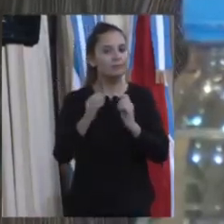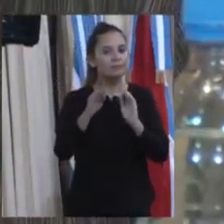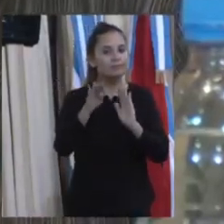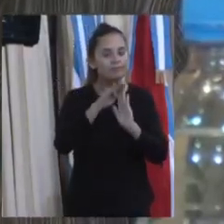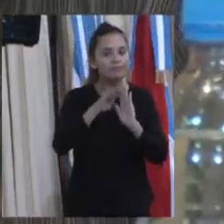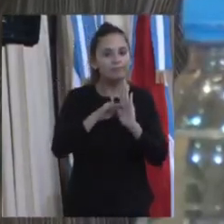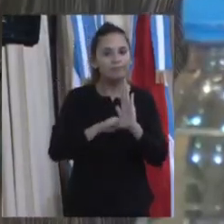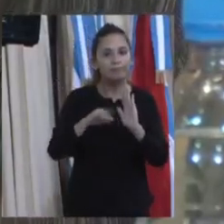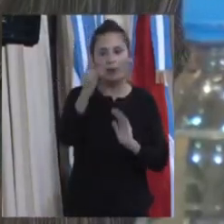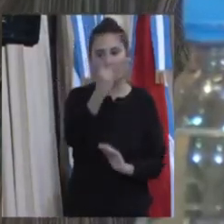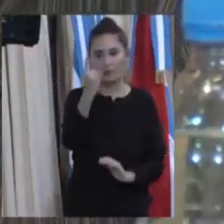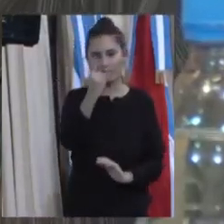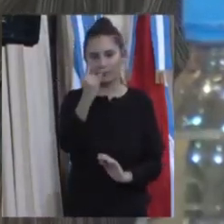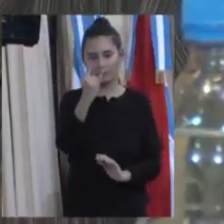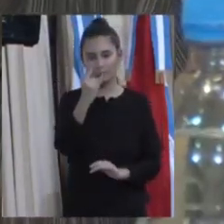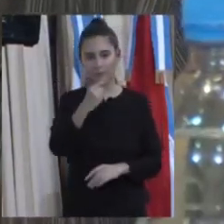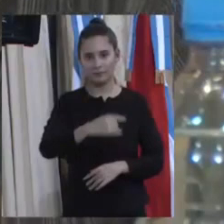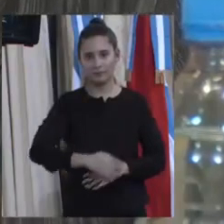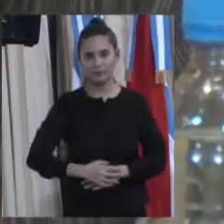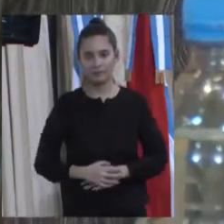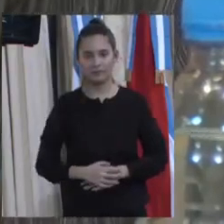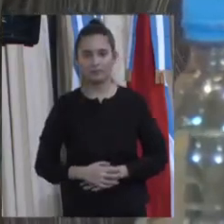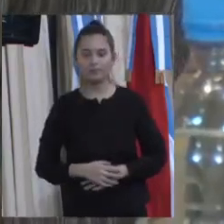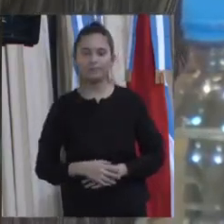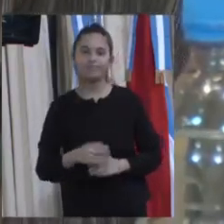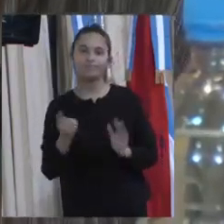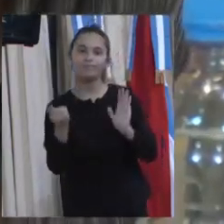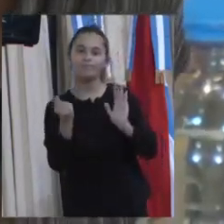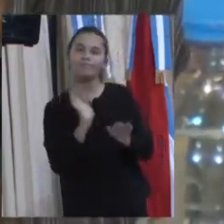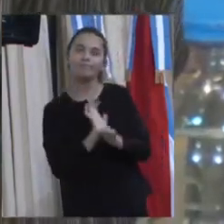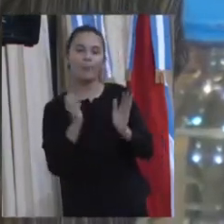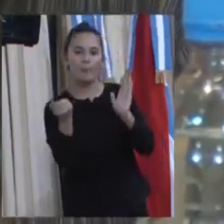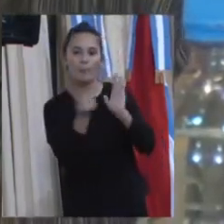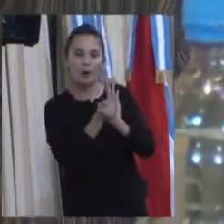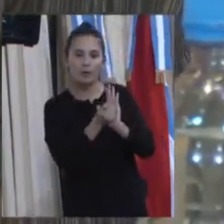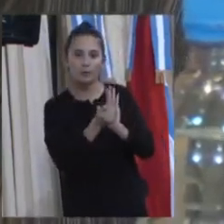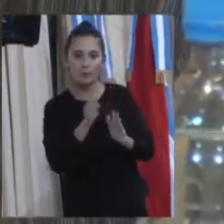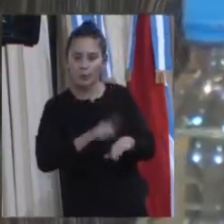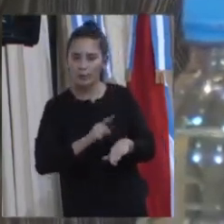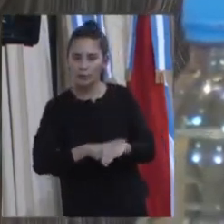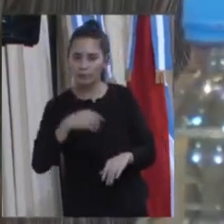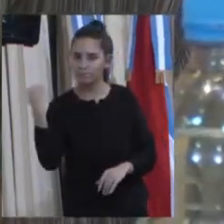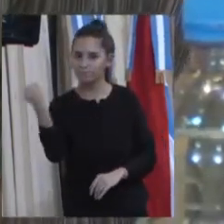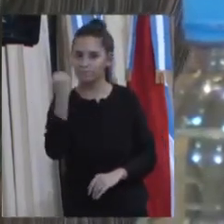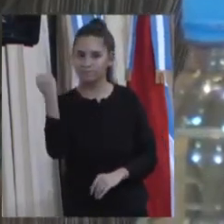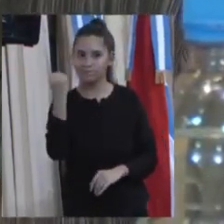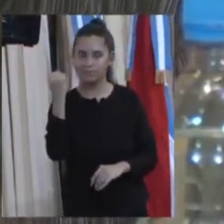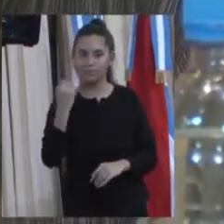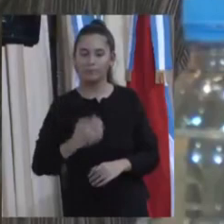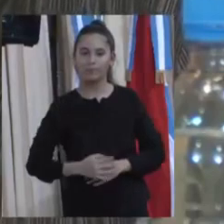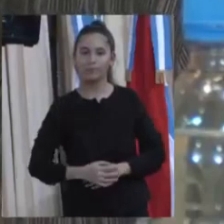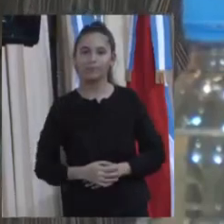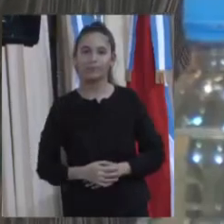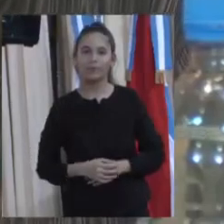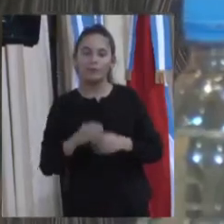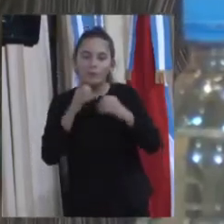de las universidades y, digamos, va a estar marcado por un hecho central que es el inicio de